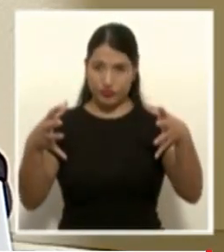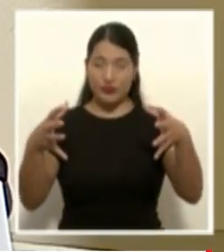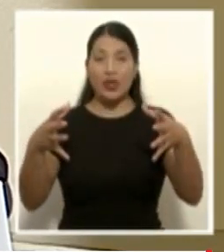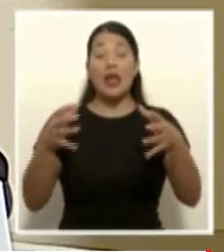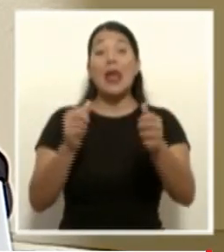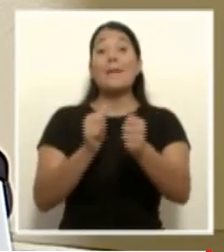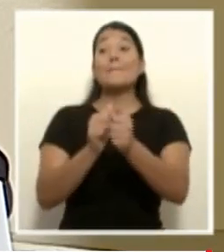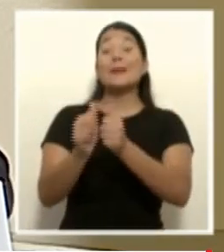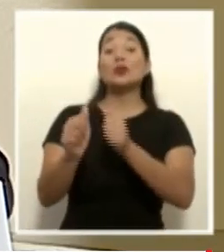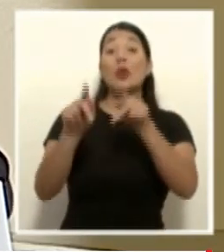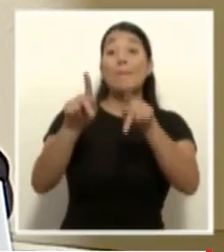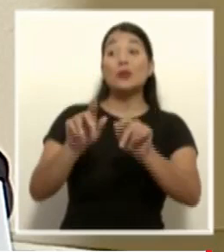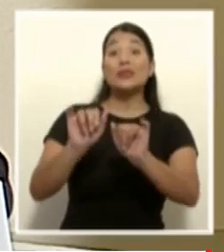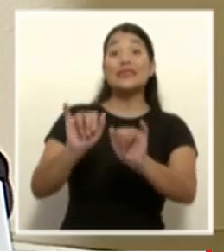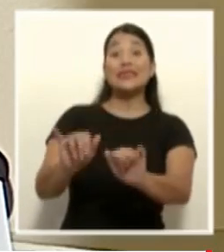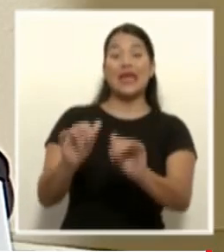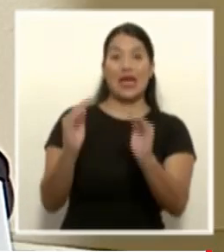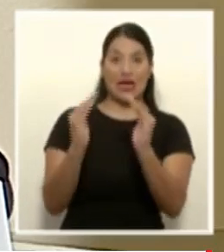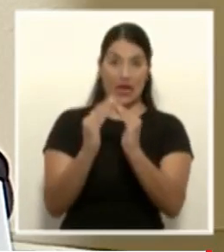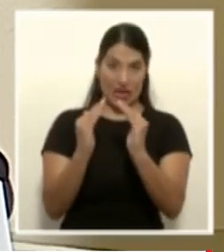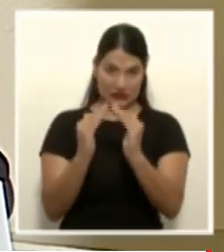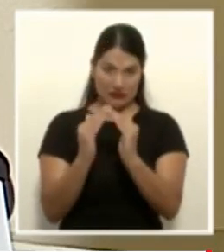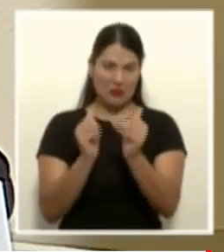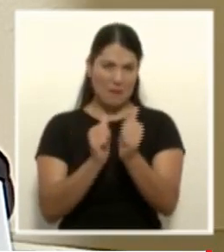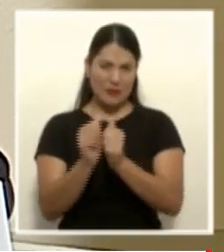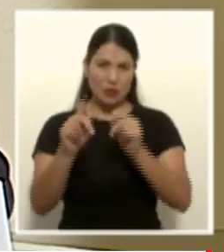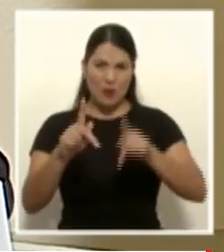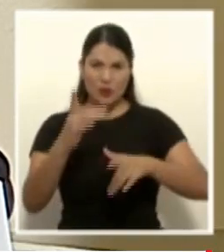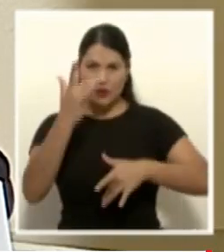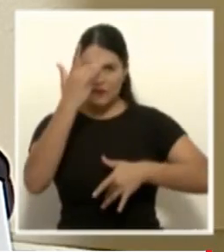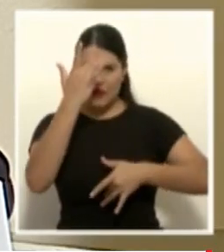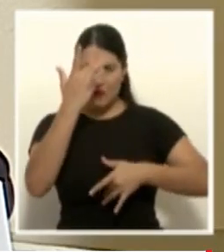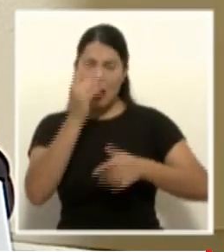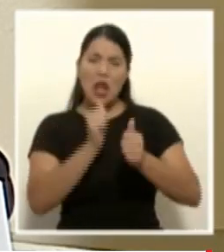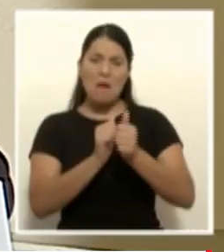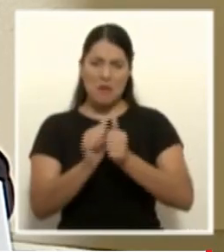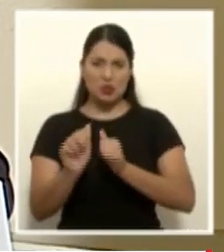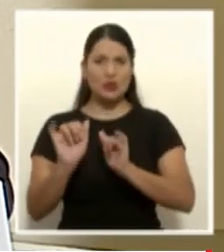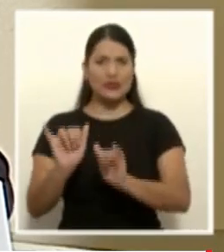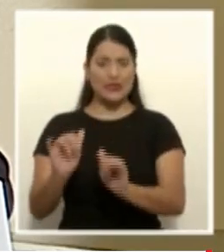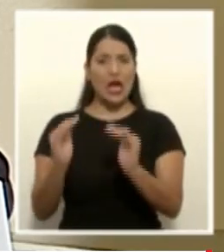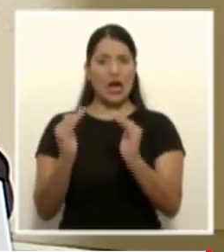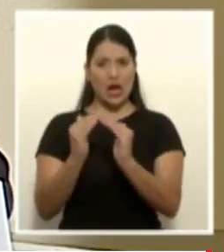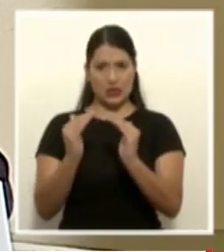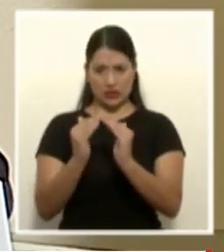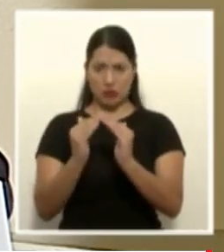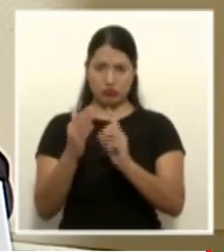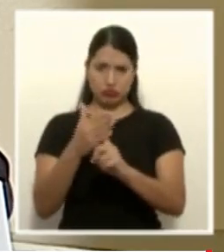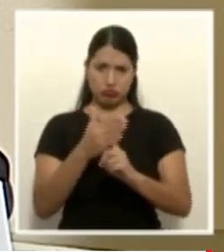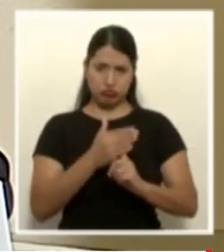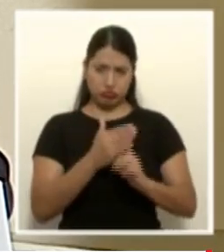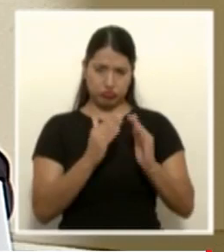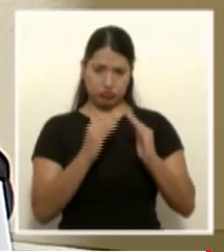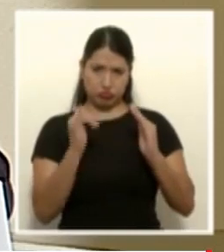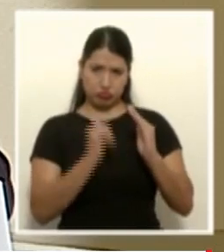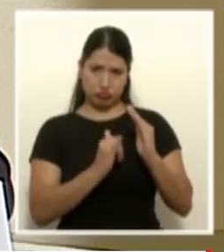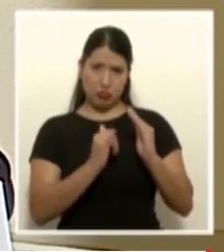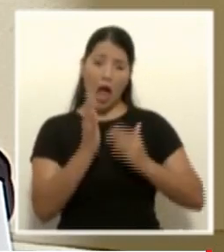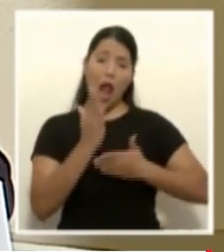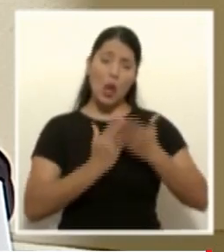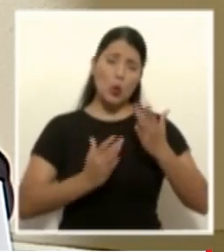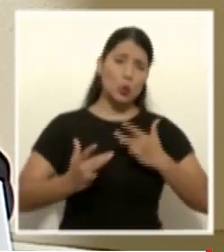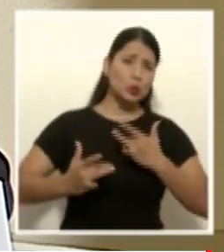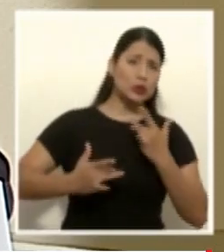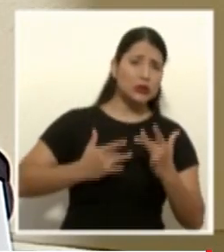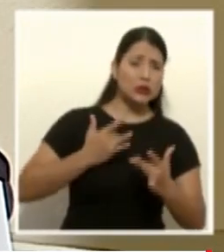casa, recuperándose con síntomas moderados o a veces hasta asintomáticos. Hemos estado